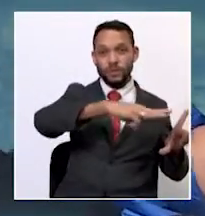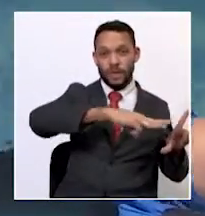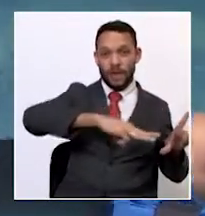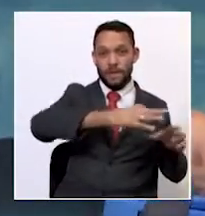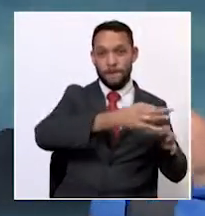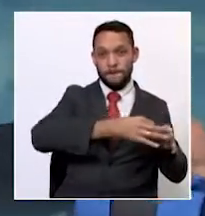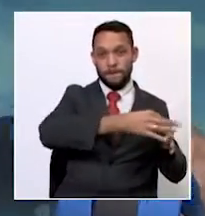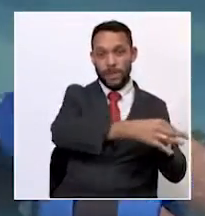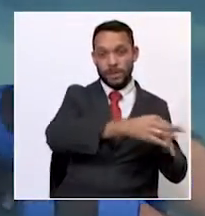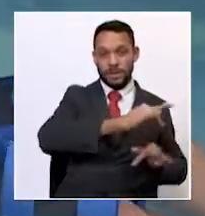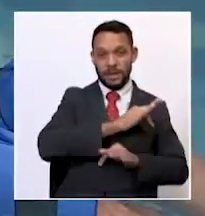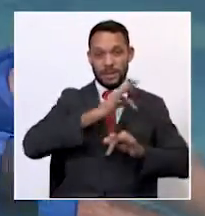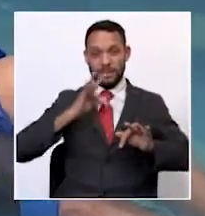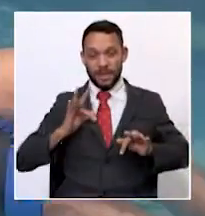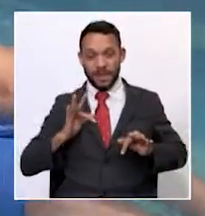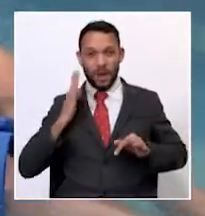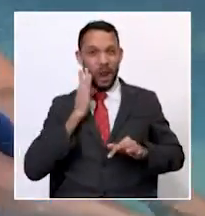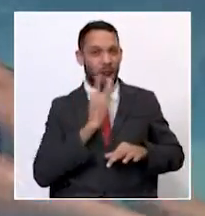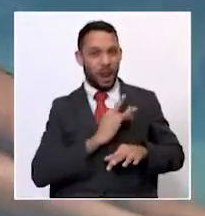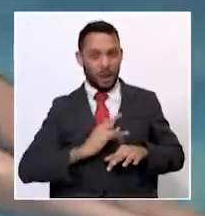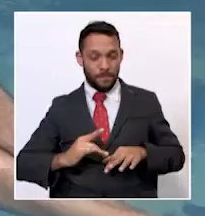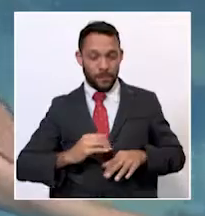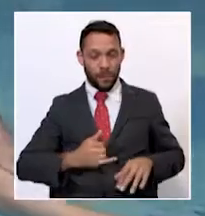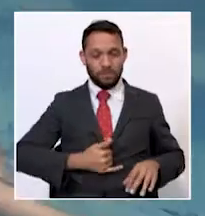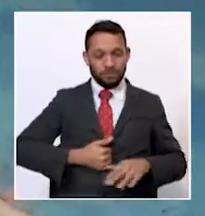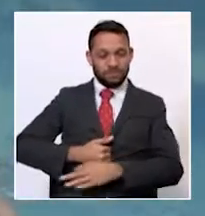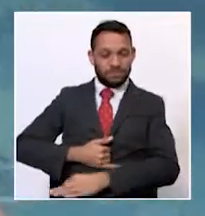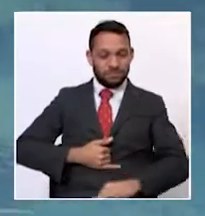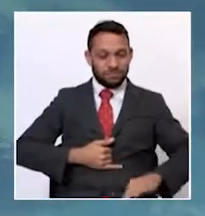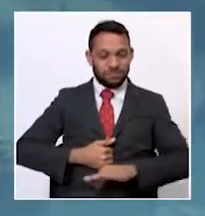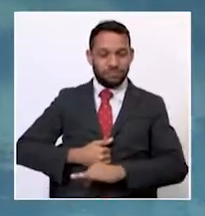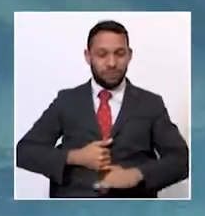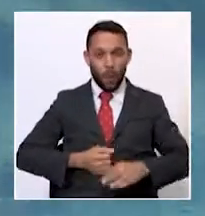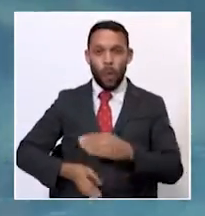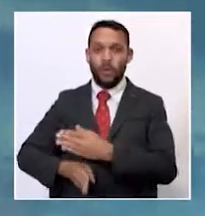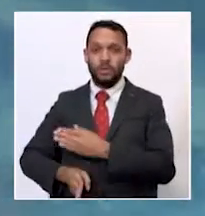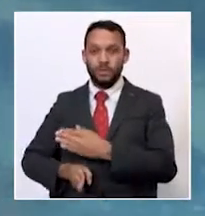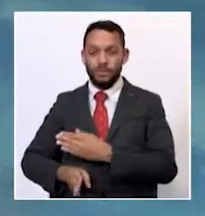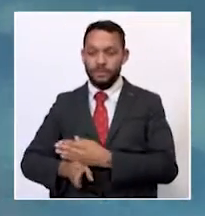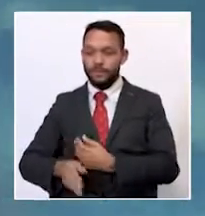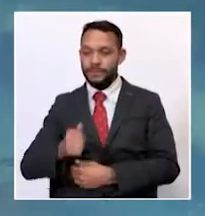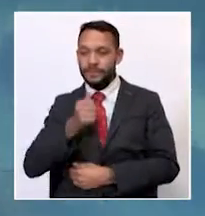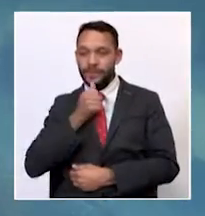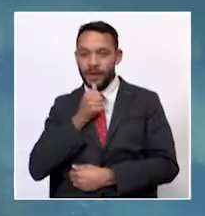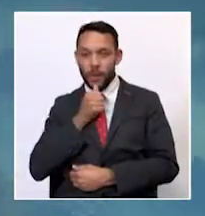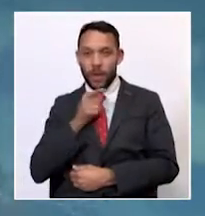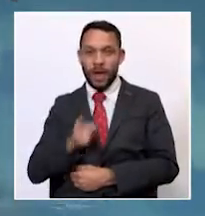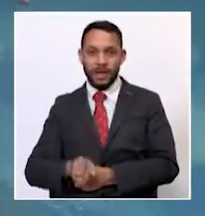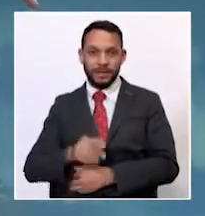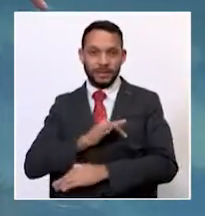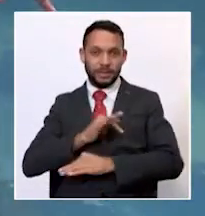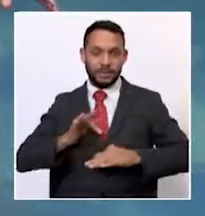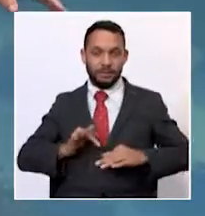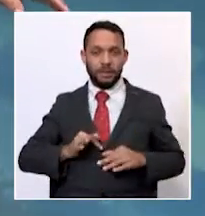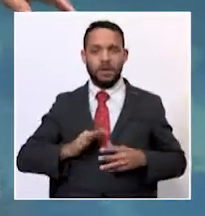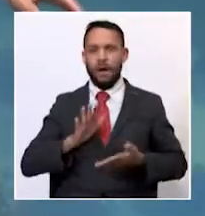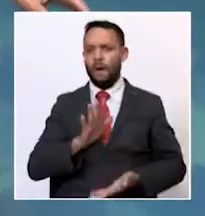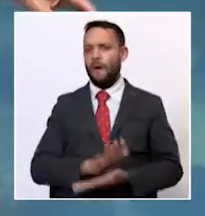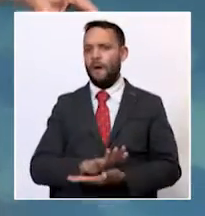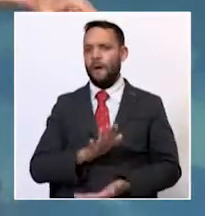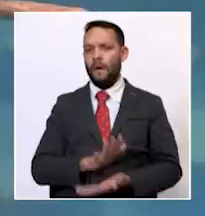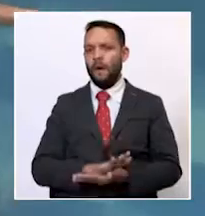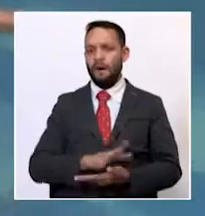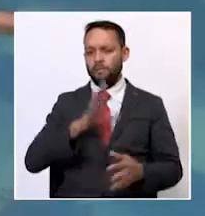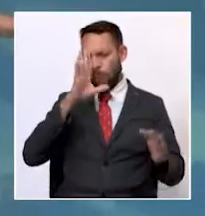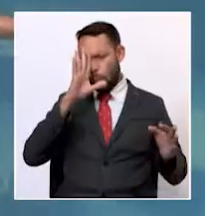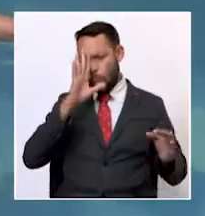su tratamiento de colonterapia, y lo ven ustedes absolutamente relajado y tranquilo. Puede realizarse en niños desde